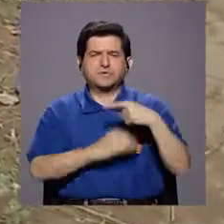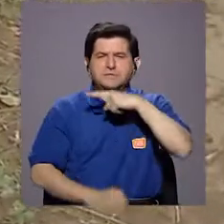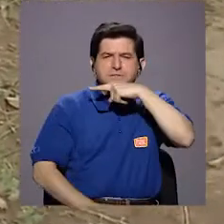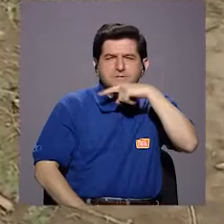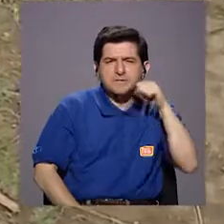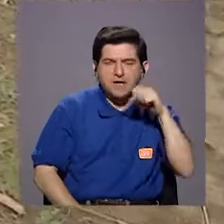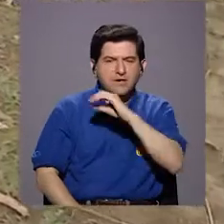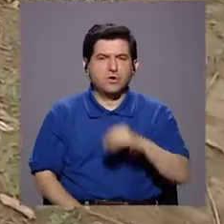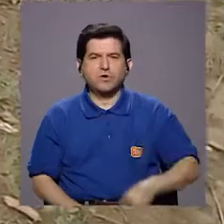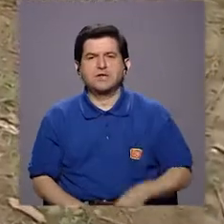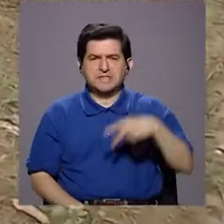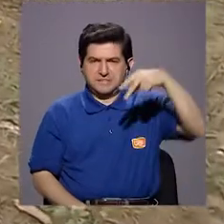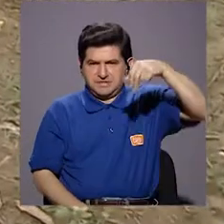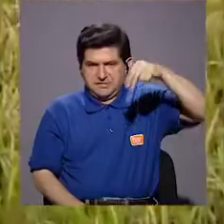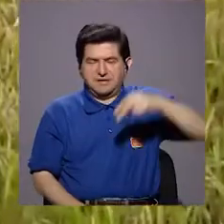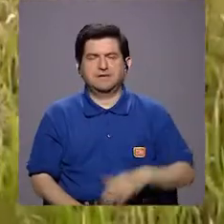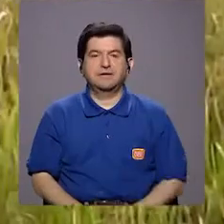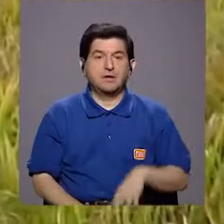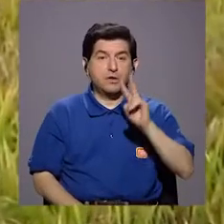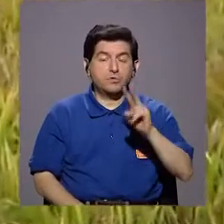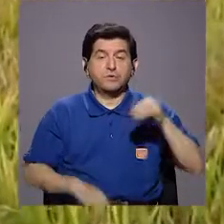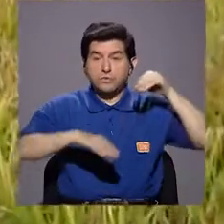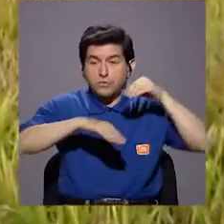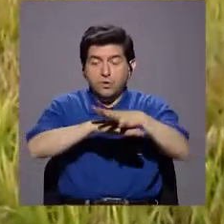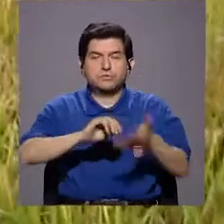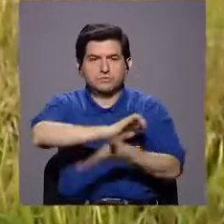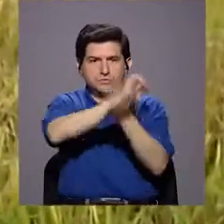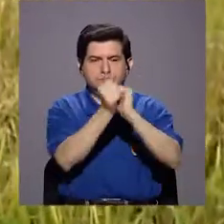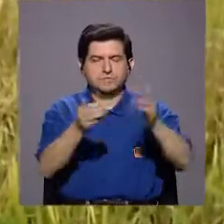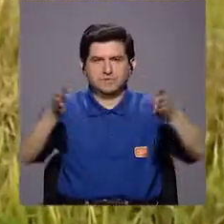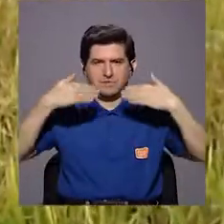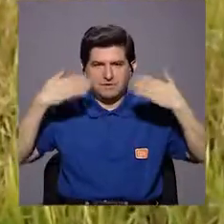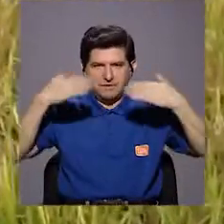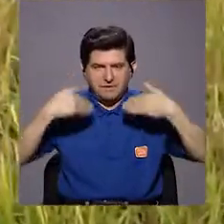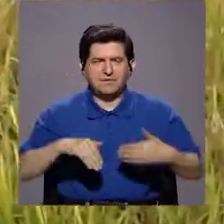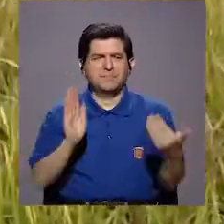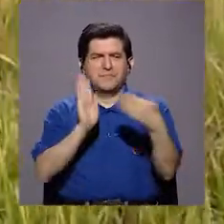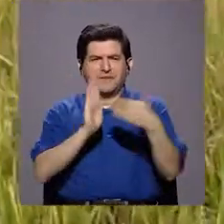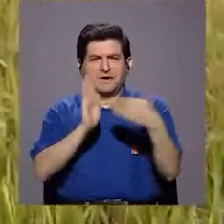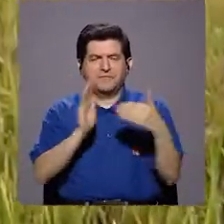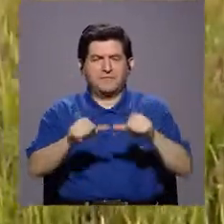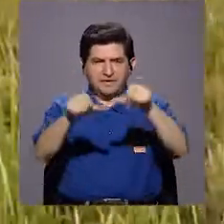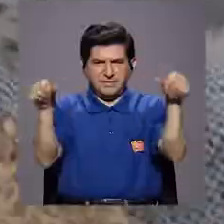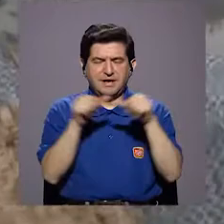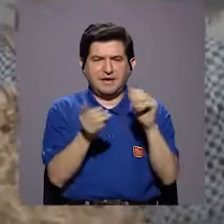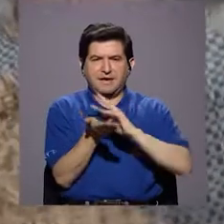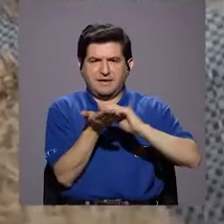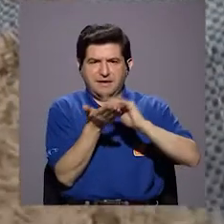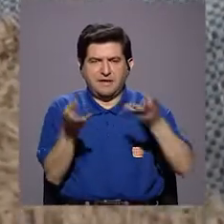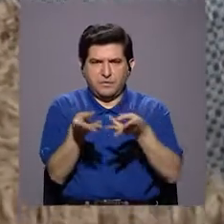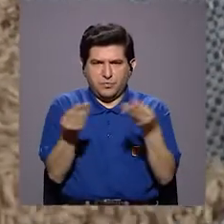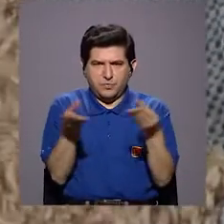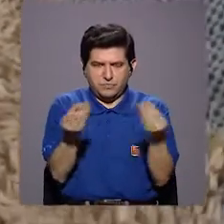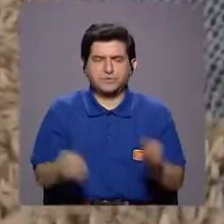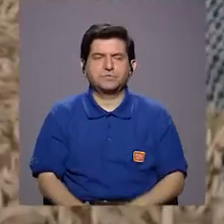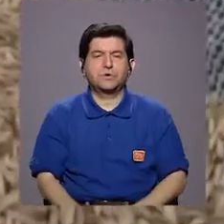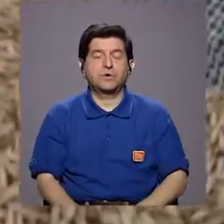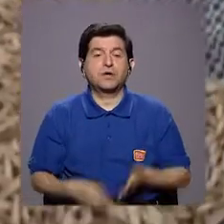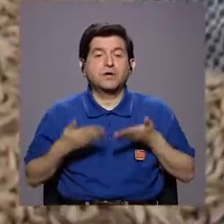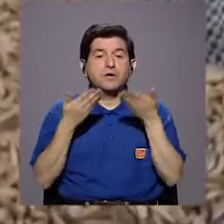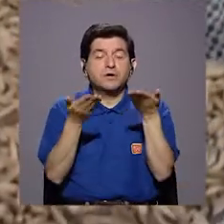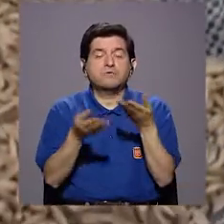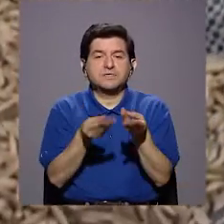la sequía y la salinidad dos de los efectos del cambio climático que afectan al sector arrocero y así